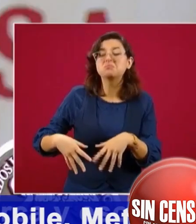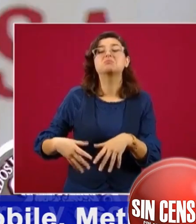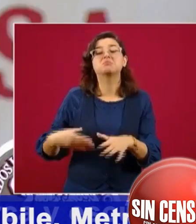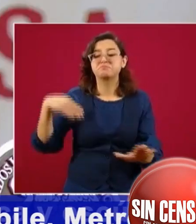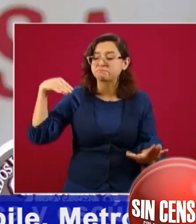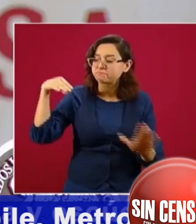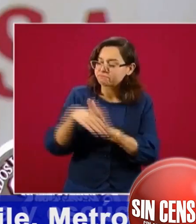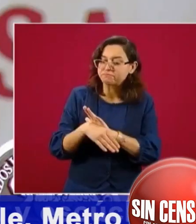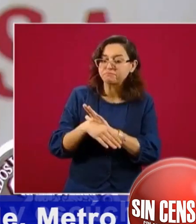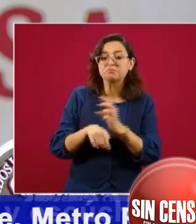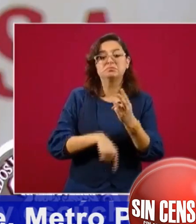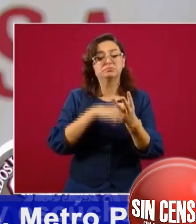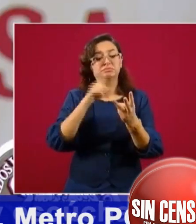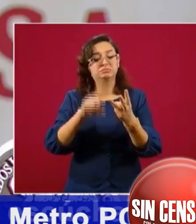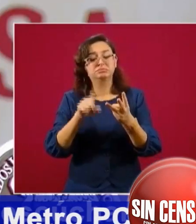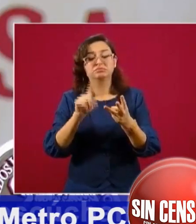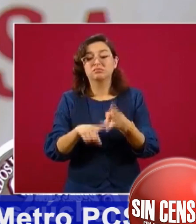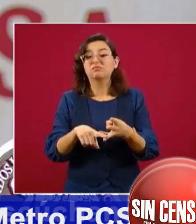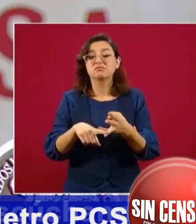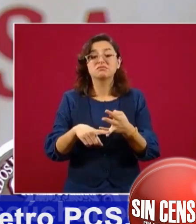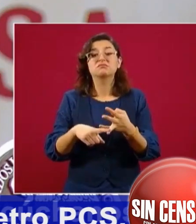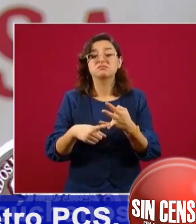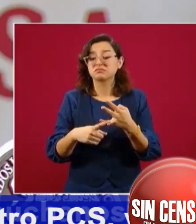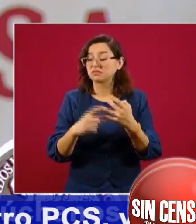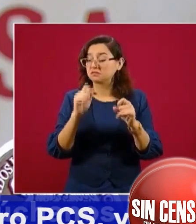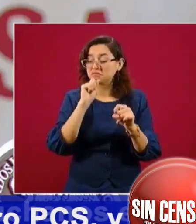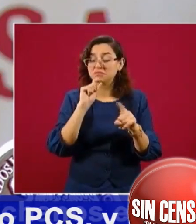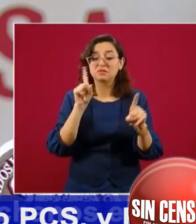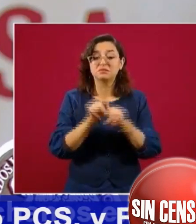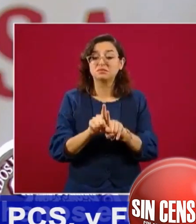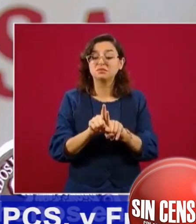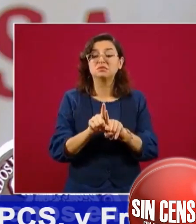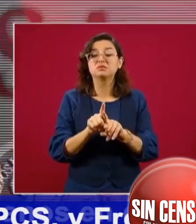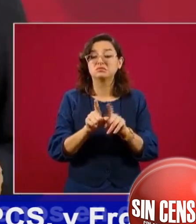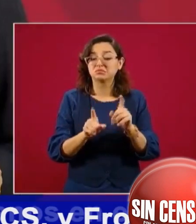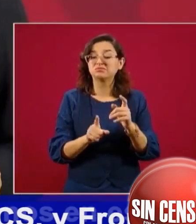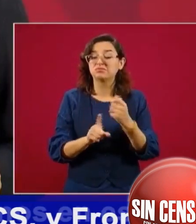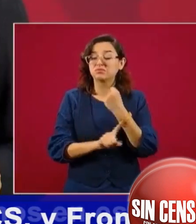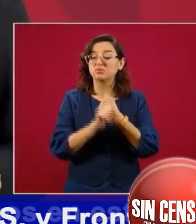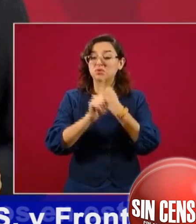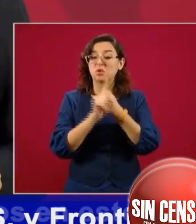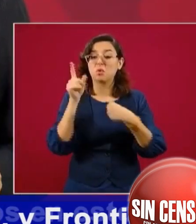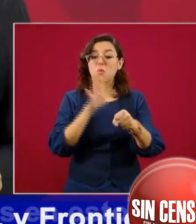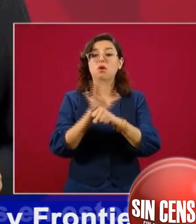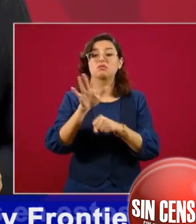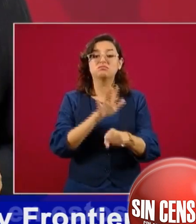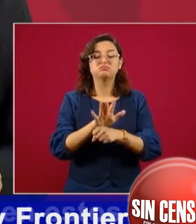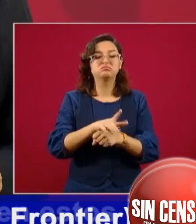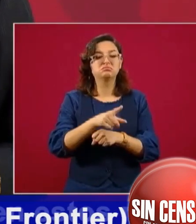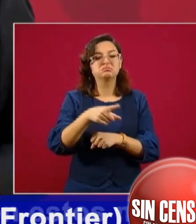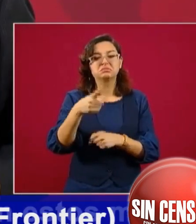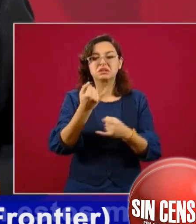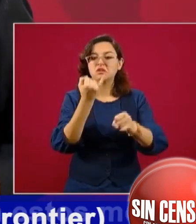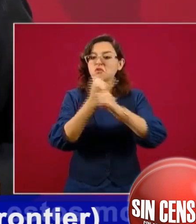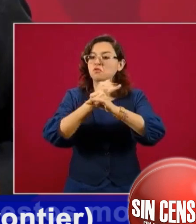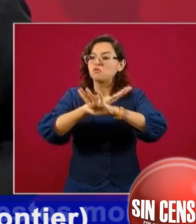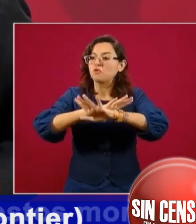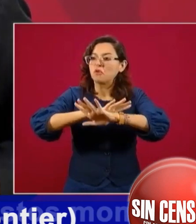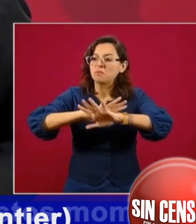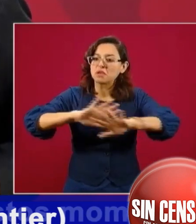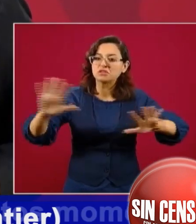Por la falta de ética en el manejo de la información en México y